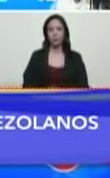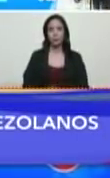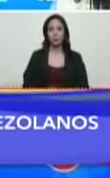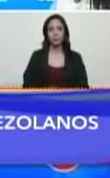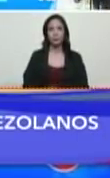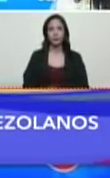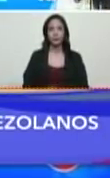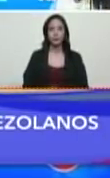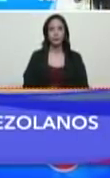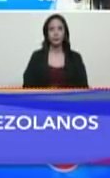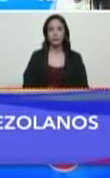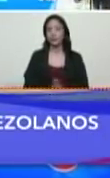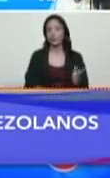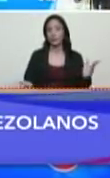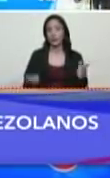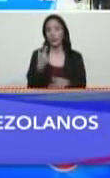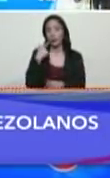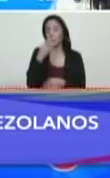eso no tiene nombre,